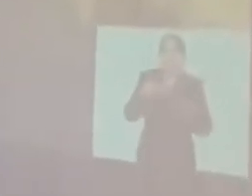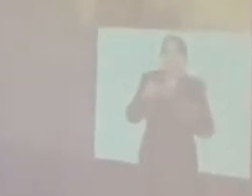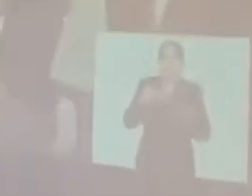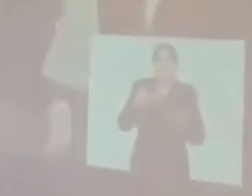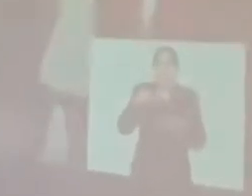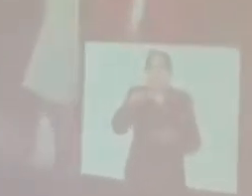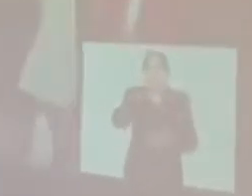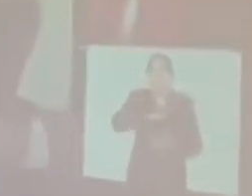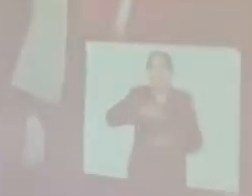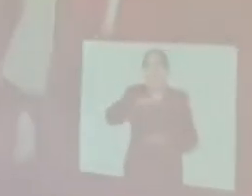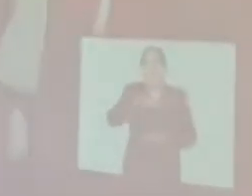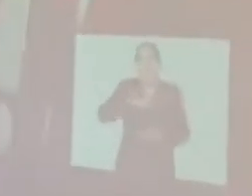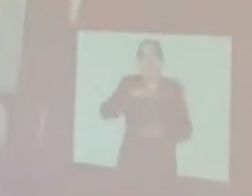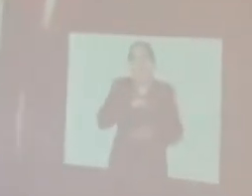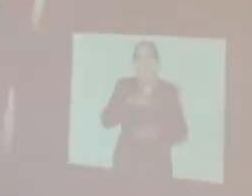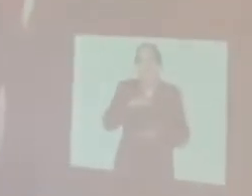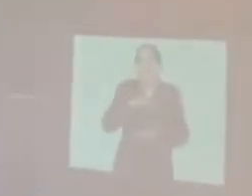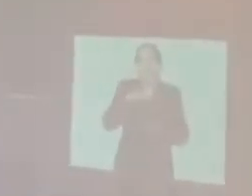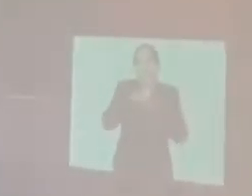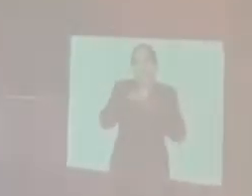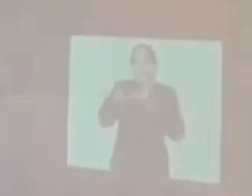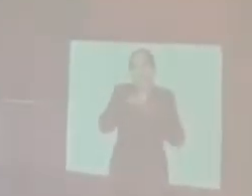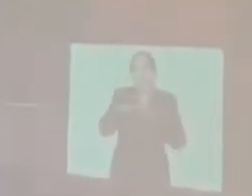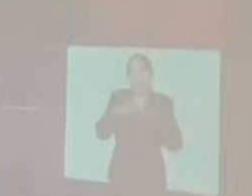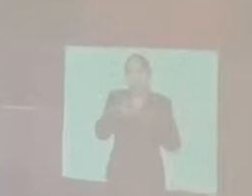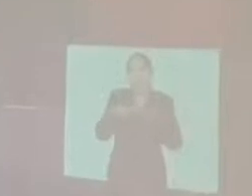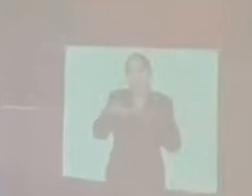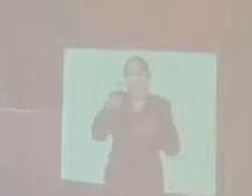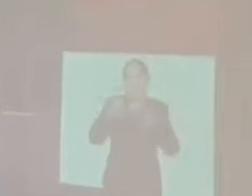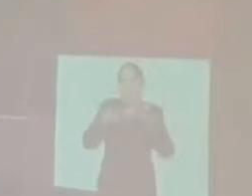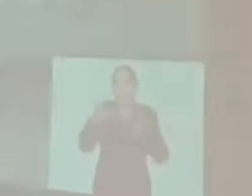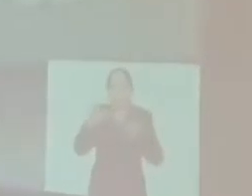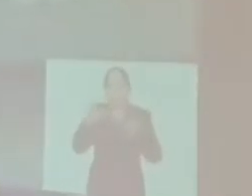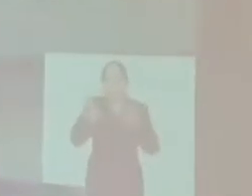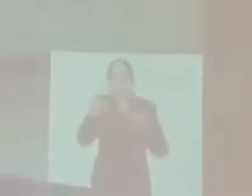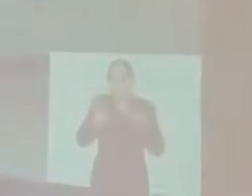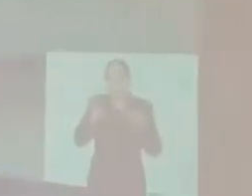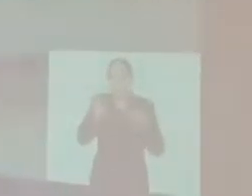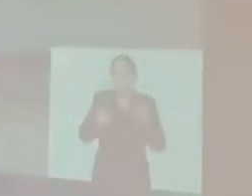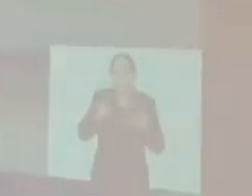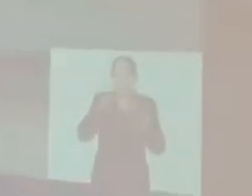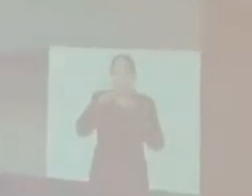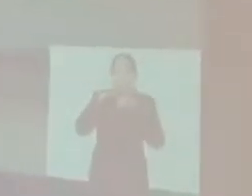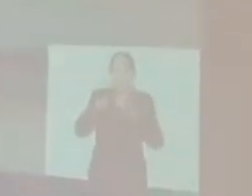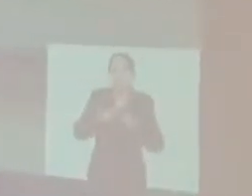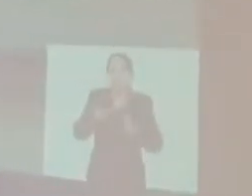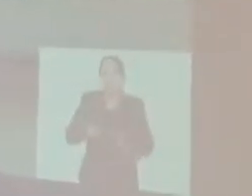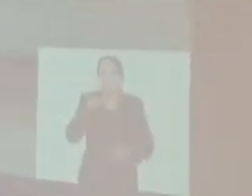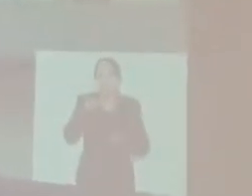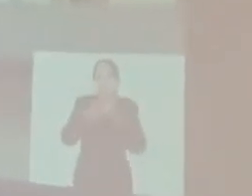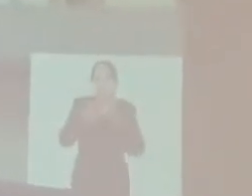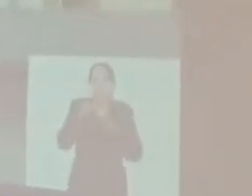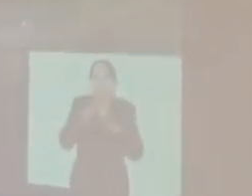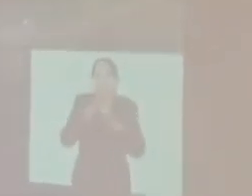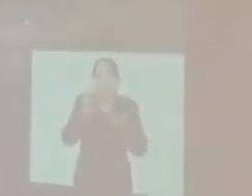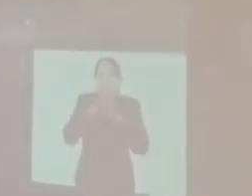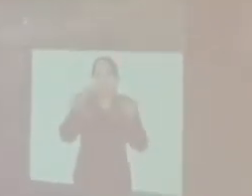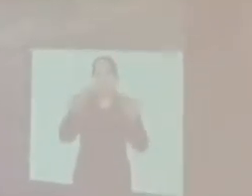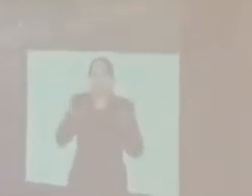universidad y la leche. La universidad se abrió después de 20, 25 años que no se creaba una nueva